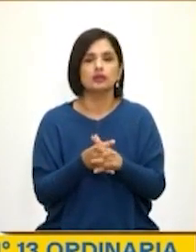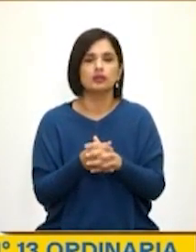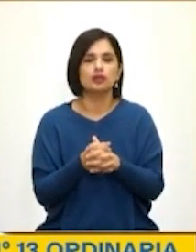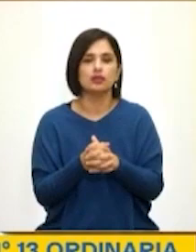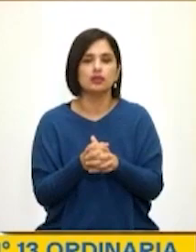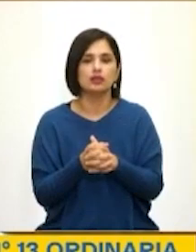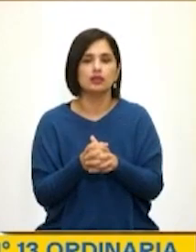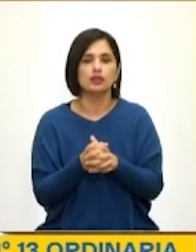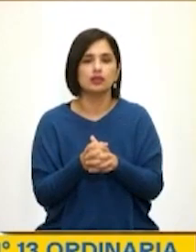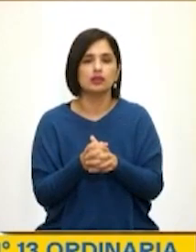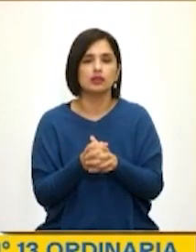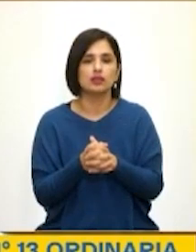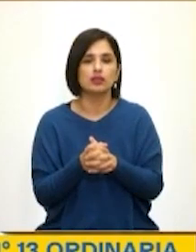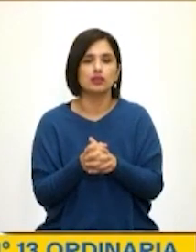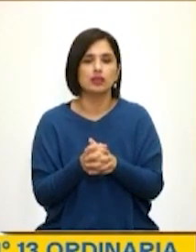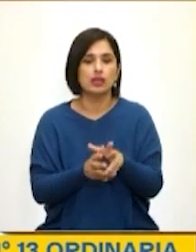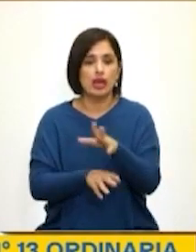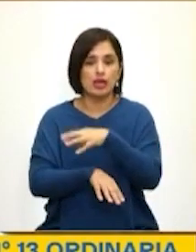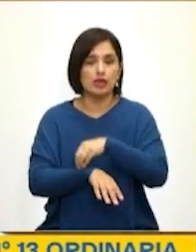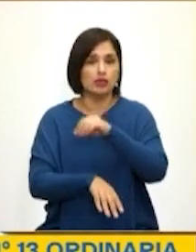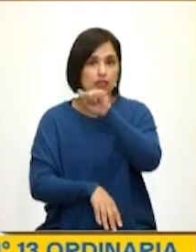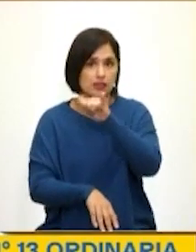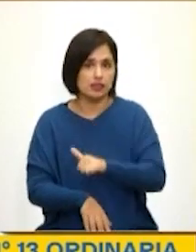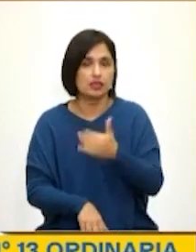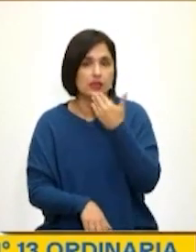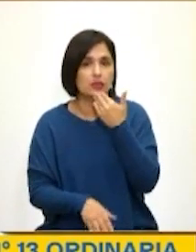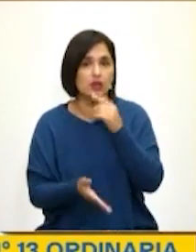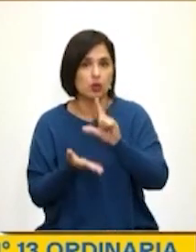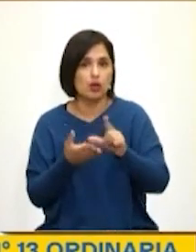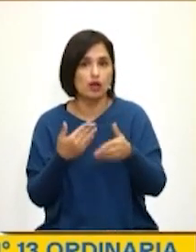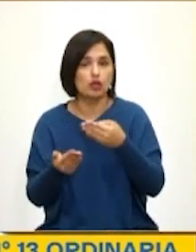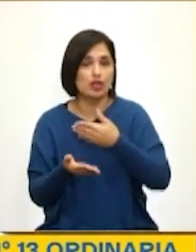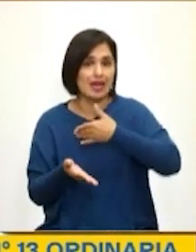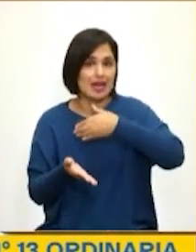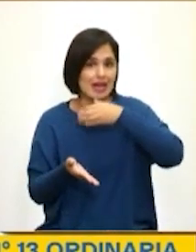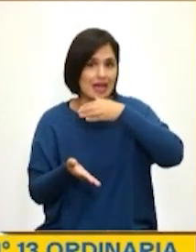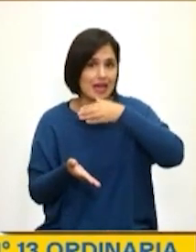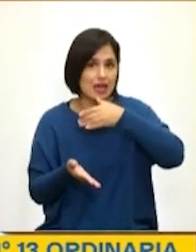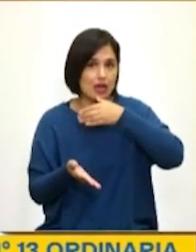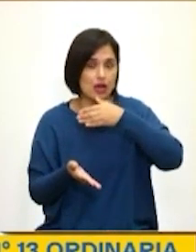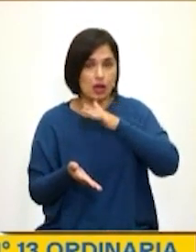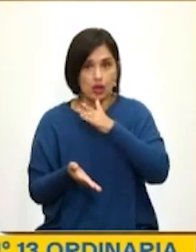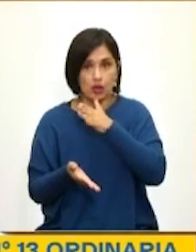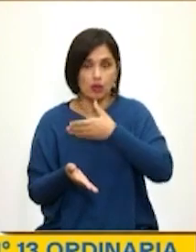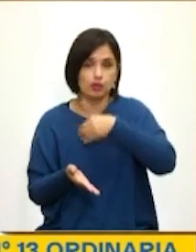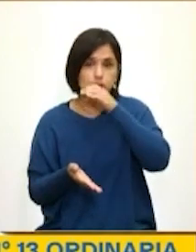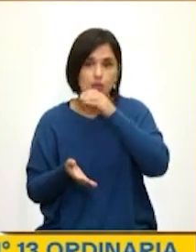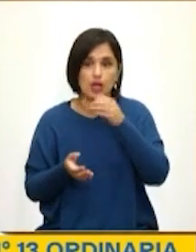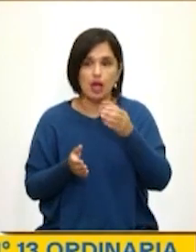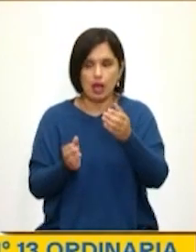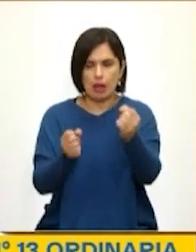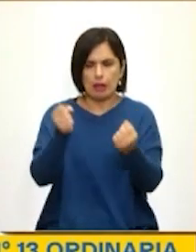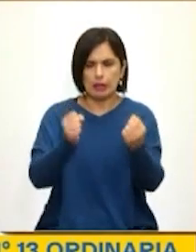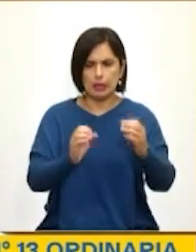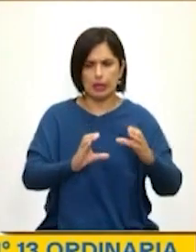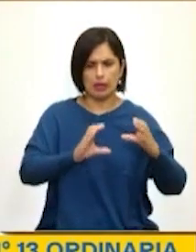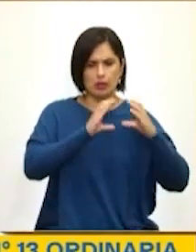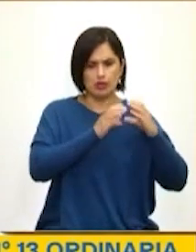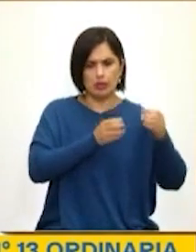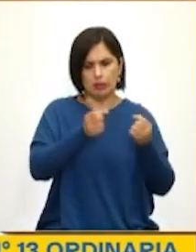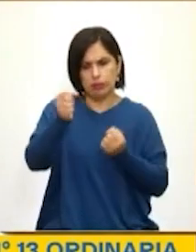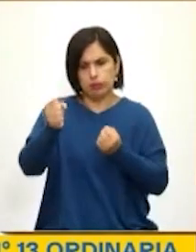zona archipelágicas región de aisén donde el agua para el consumo humano hay que trasladar Sela en sendos camiones que